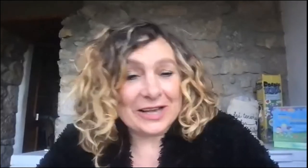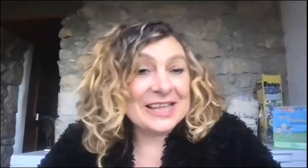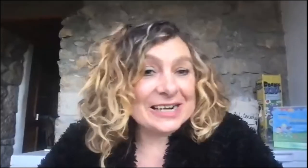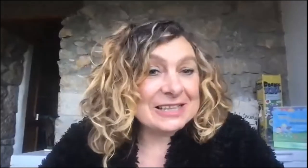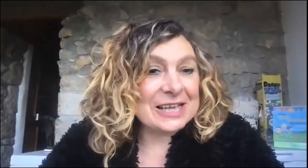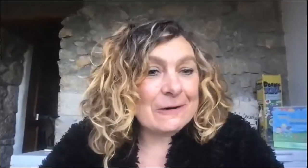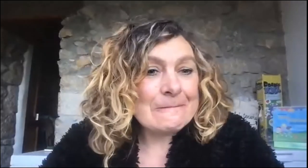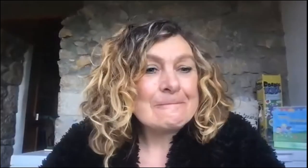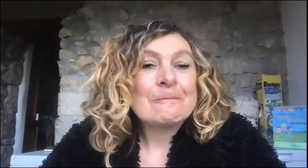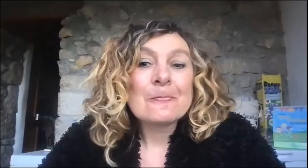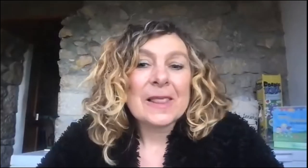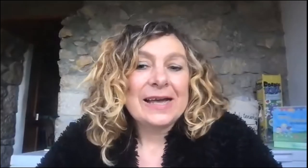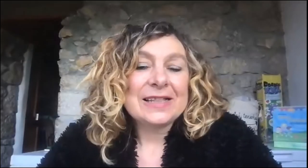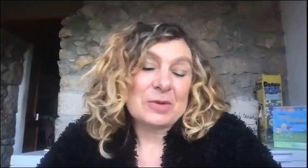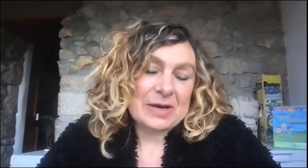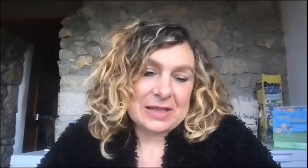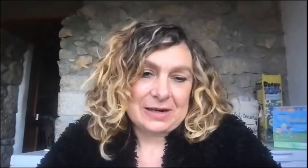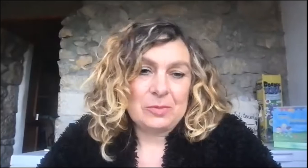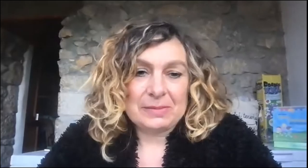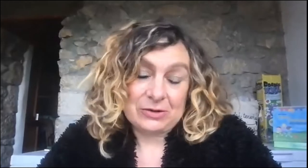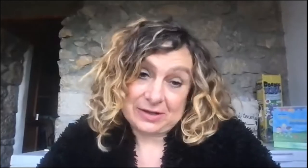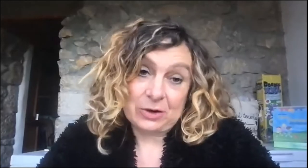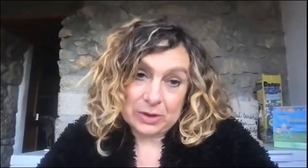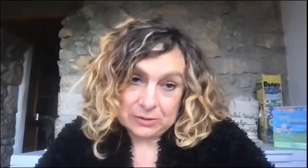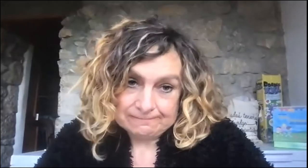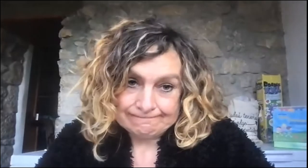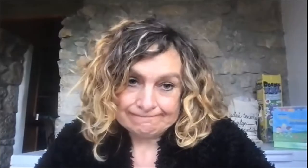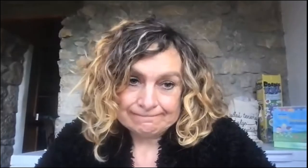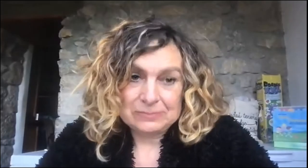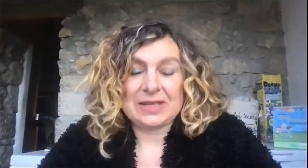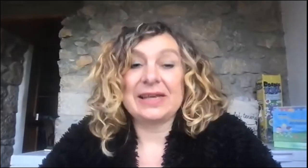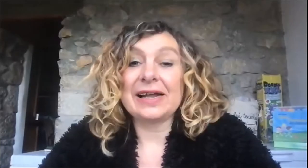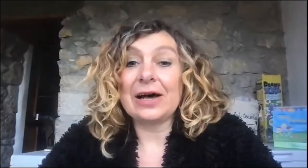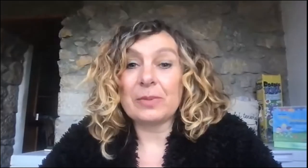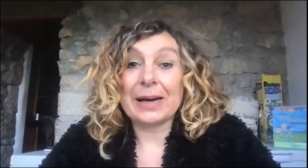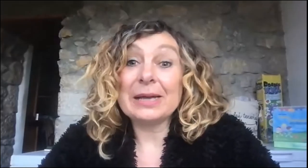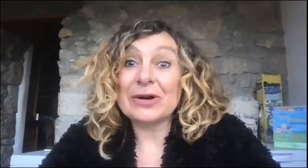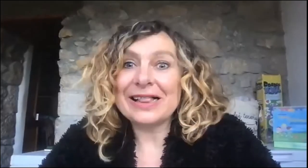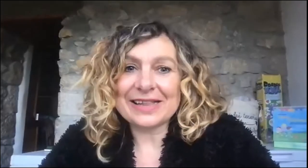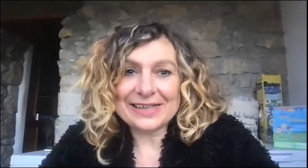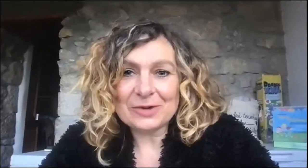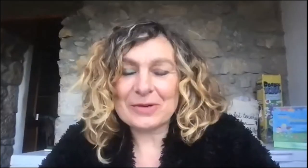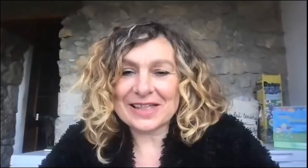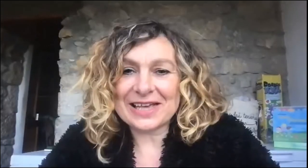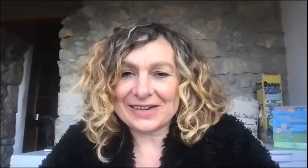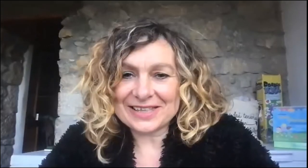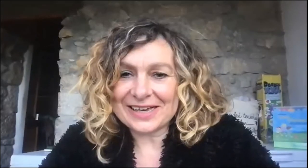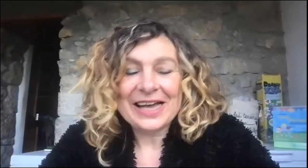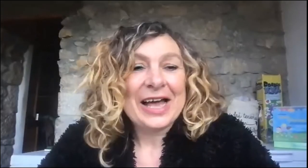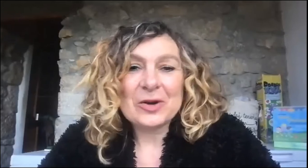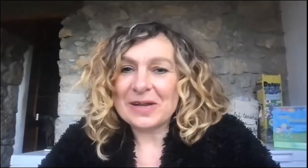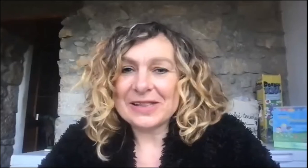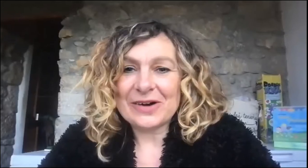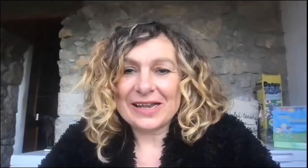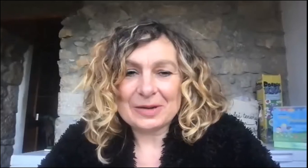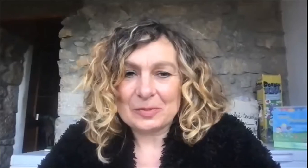lo que sea artístico, y siempre lo voy a hacer. Lo primero, desde el juego, desde llegar a la obra y por el detalle, como bien decía Vanessa,